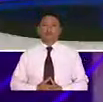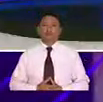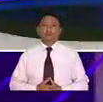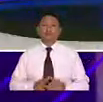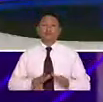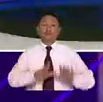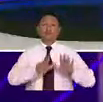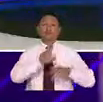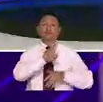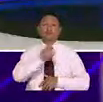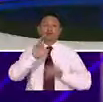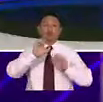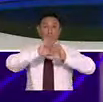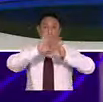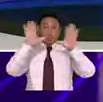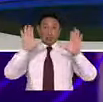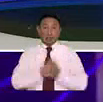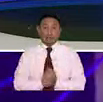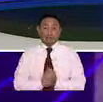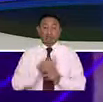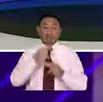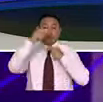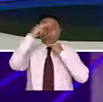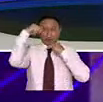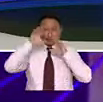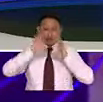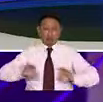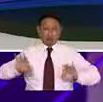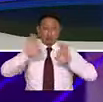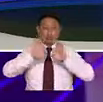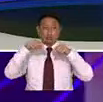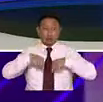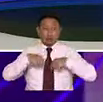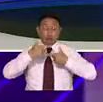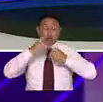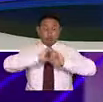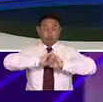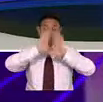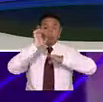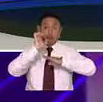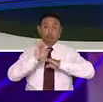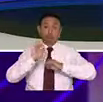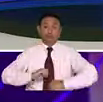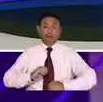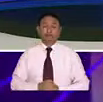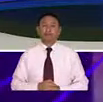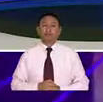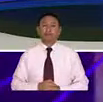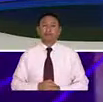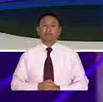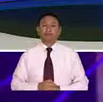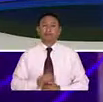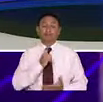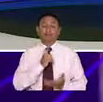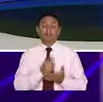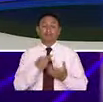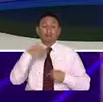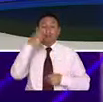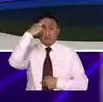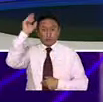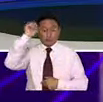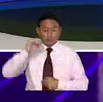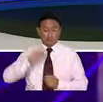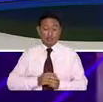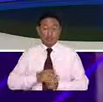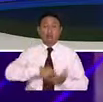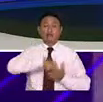8:22 en la mañana, la noticia más importante con la que amanece Ecuador, María Mercedes. Así es, Roberto, la firma del decreto 741